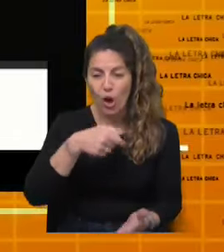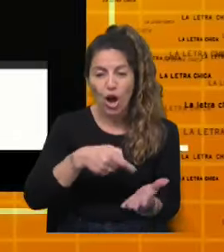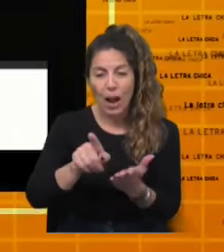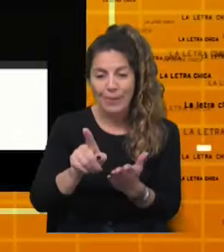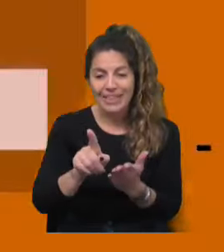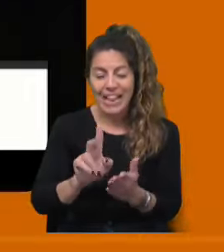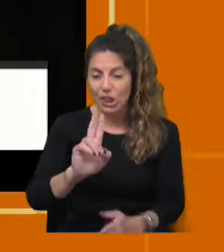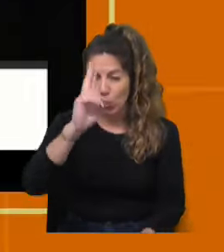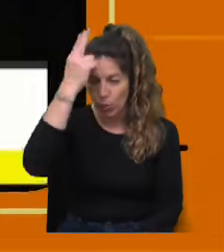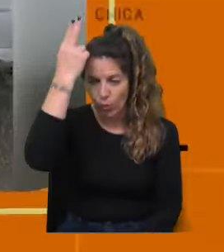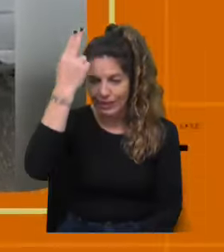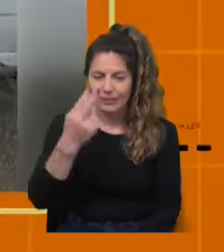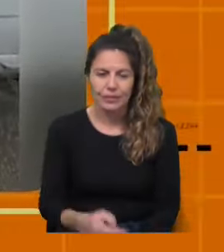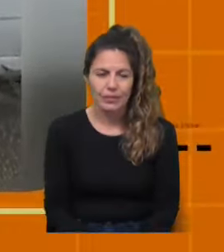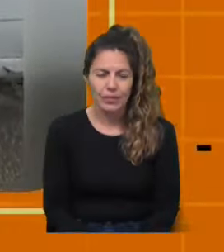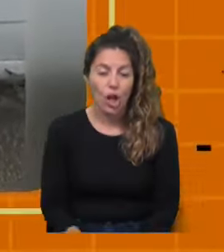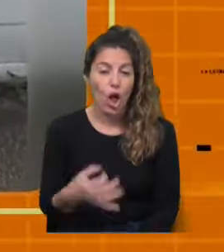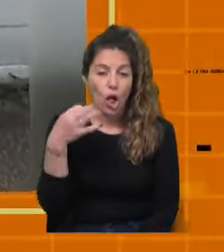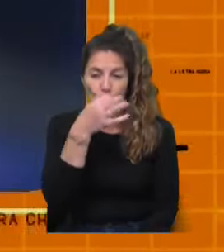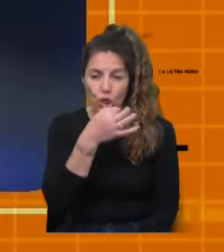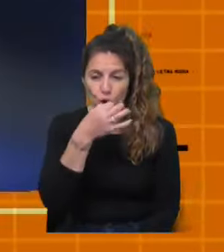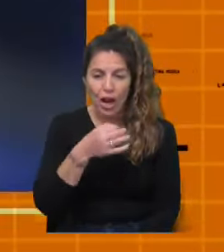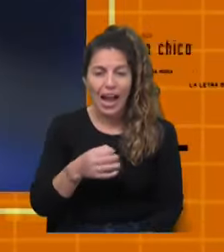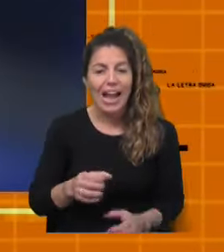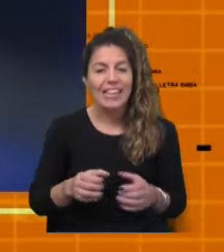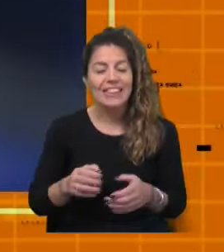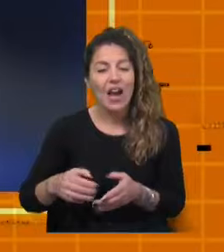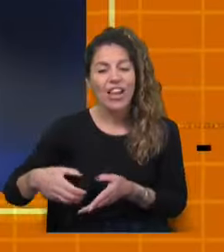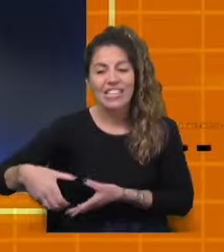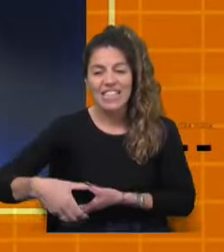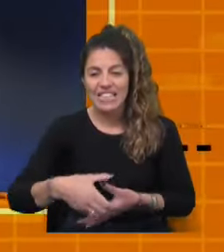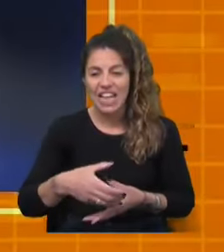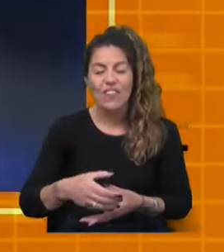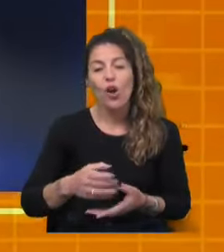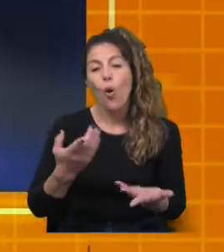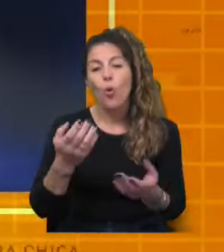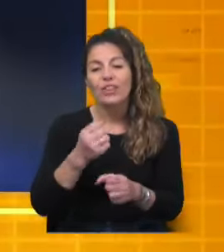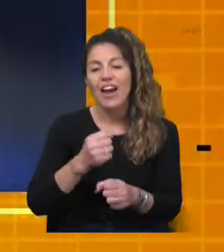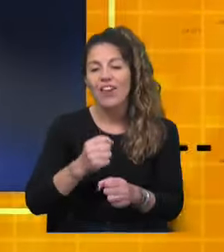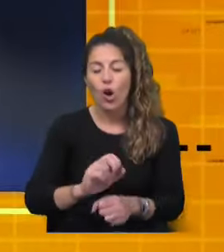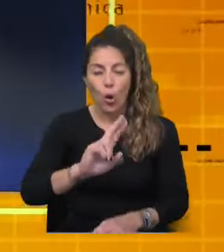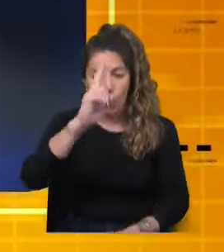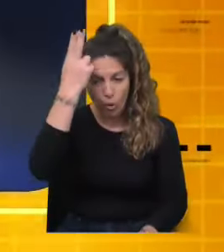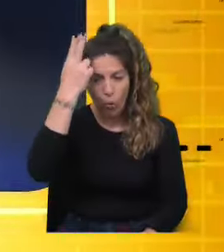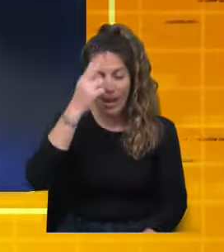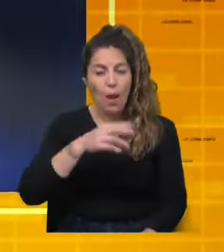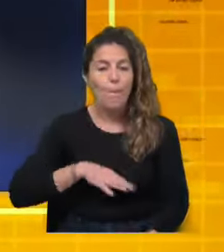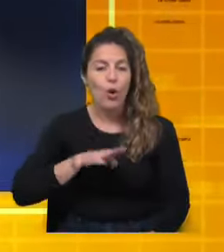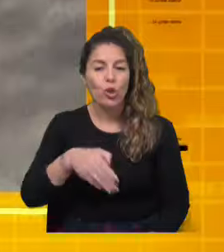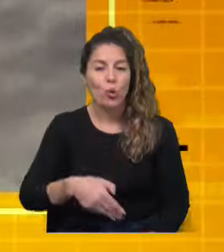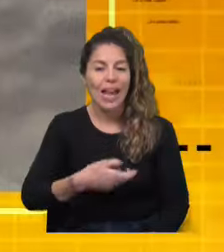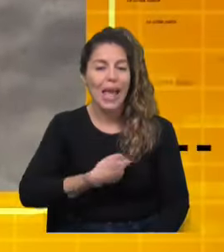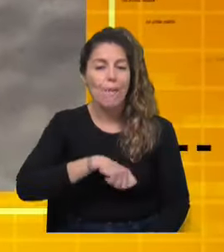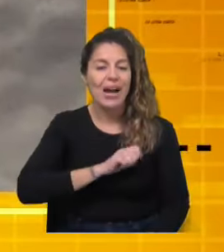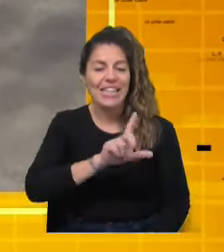República Oriental del Uruguay. Droga en tablas de surf. Un operativo entre Uruguay, Portugal, España e Italia permitió